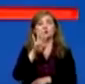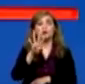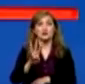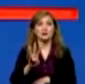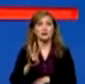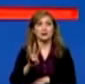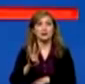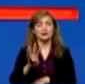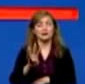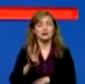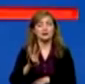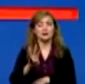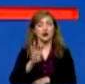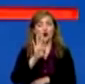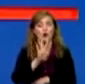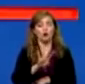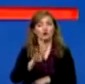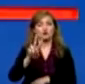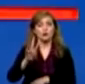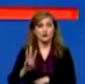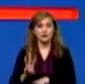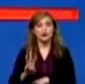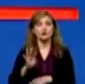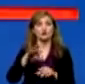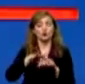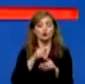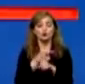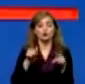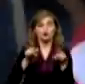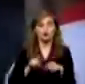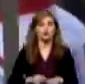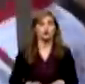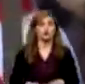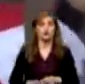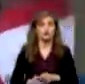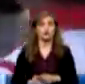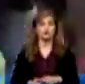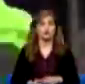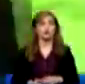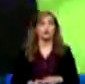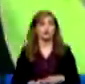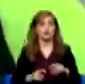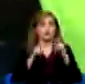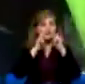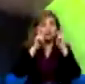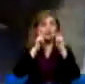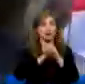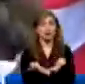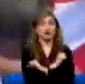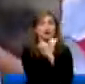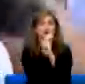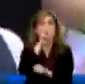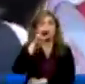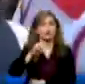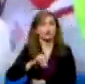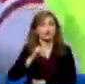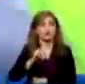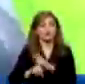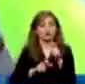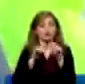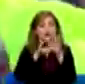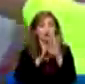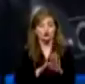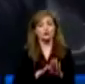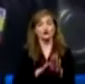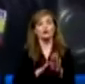la diferencia entre los dos aspirantes a esa dignidad. La mañana de este martes, simpatizantes